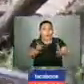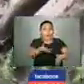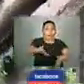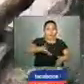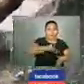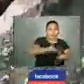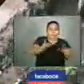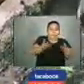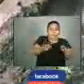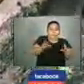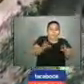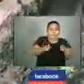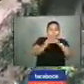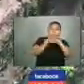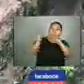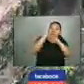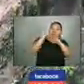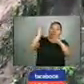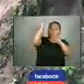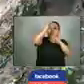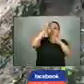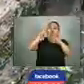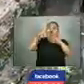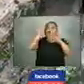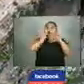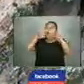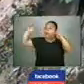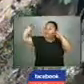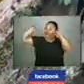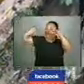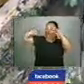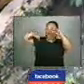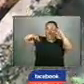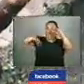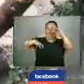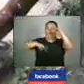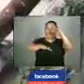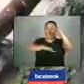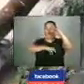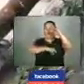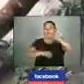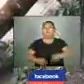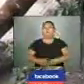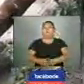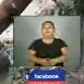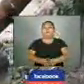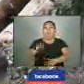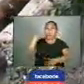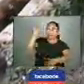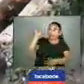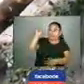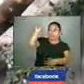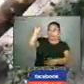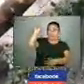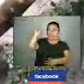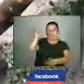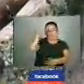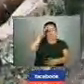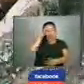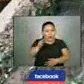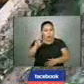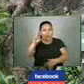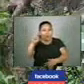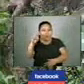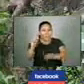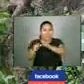de todos los que vivimos en el edificio es que se está minando el terreno una gran cantidad. El edificio que está arriba, creo que si no me equivoco es el número